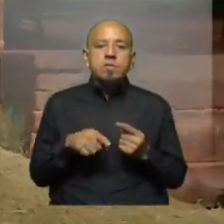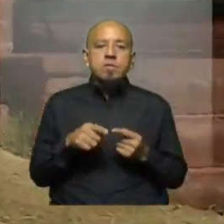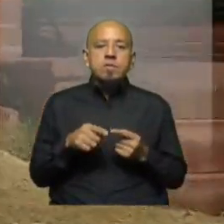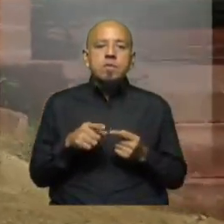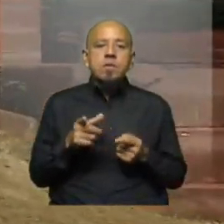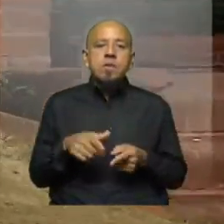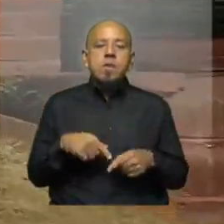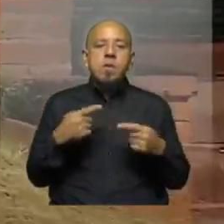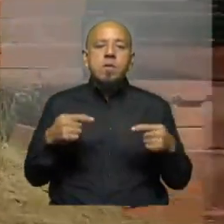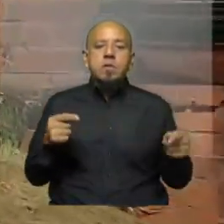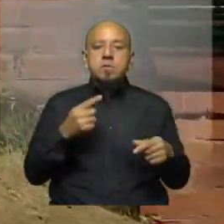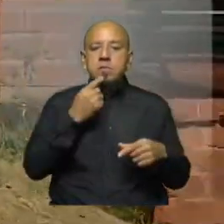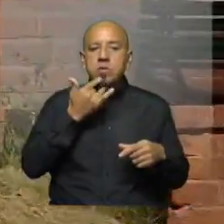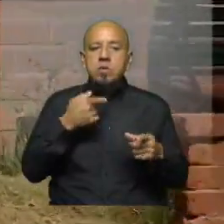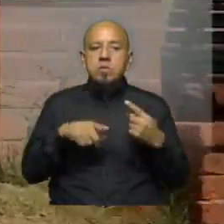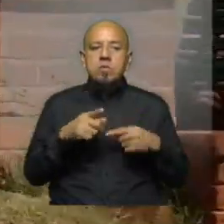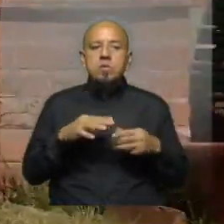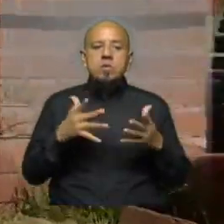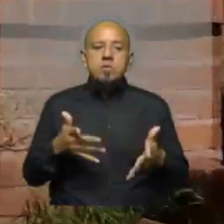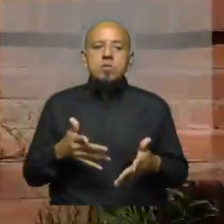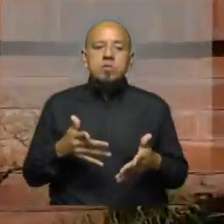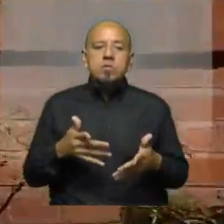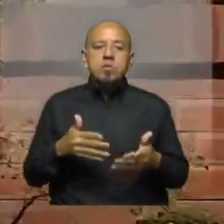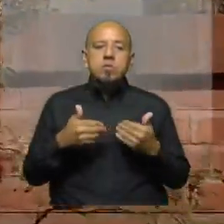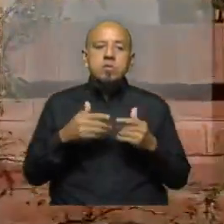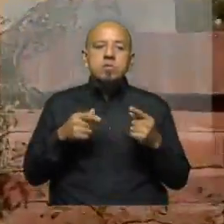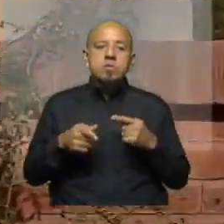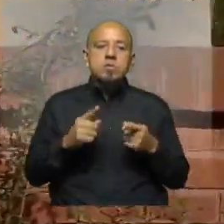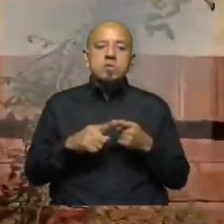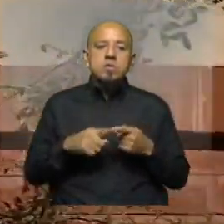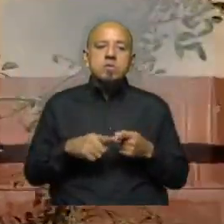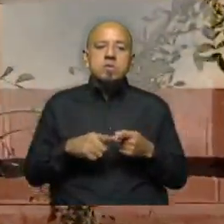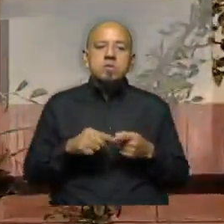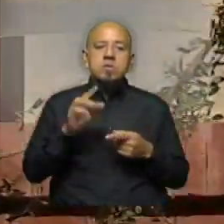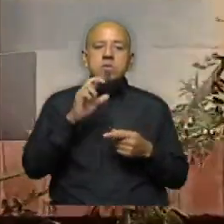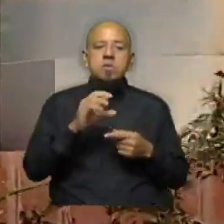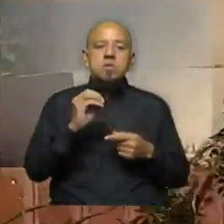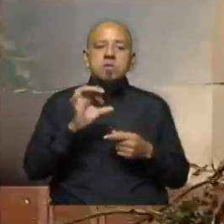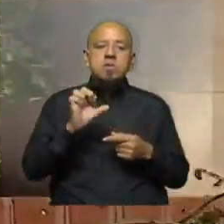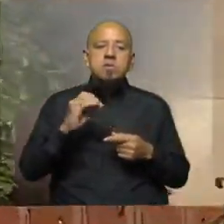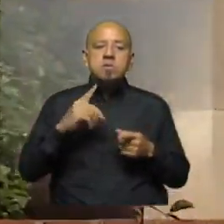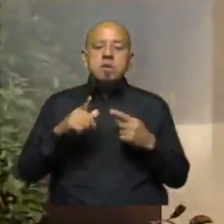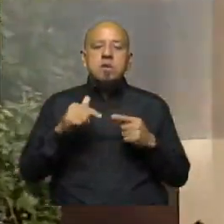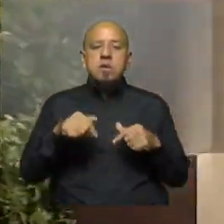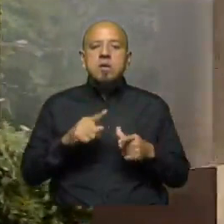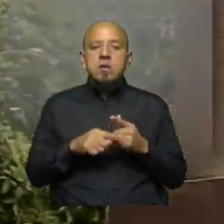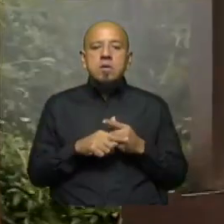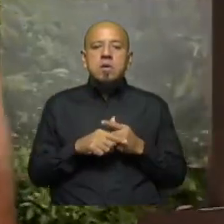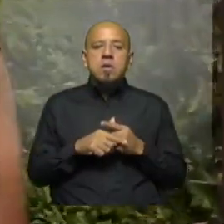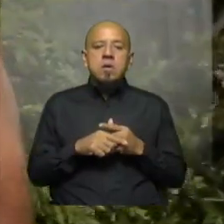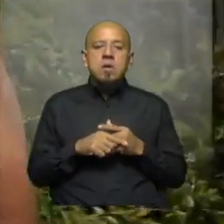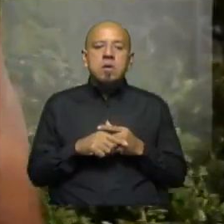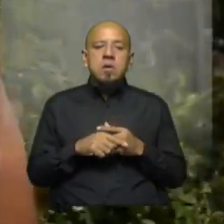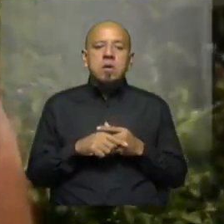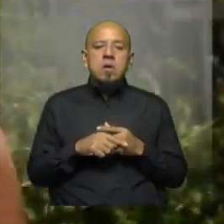de cosas como, por ejemplo, cómo surgió, Daniel, el Rosedal del Prado. Bueno, para